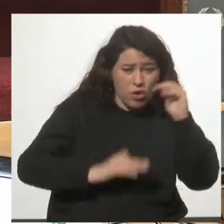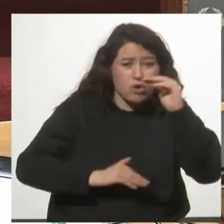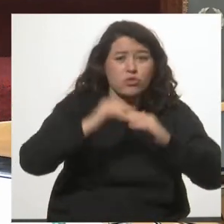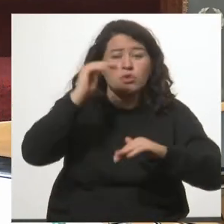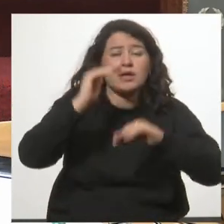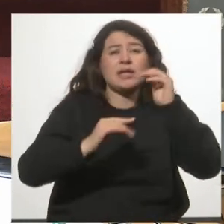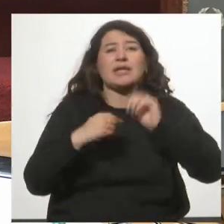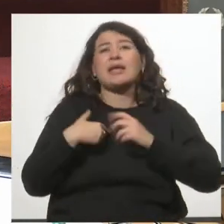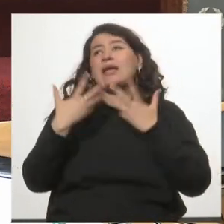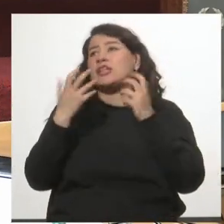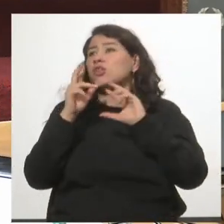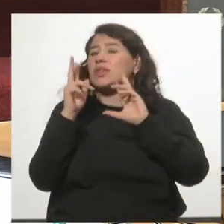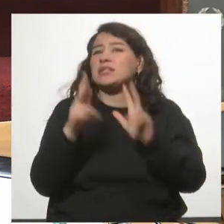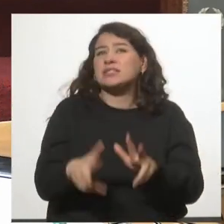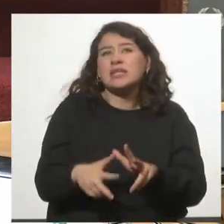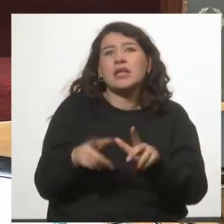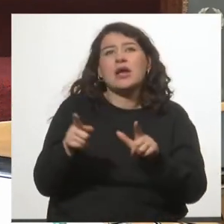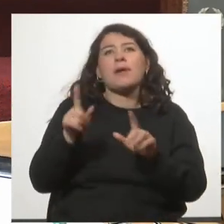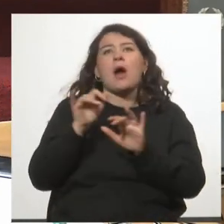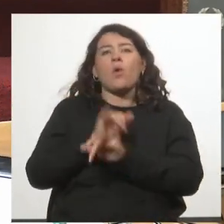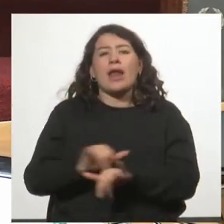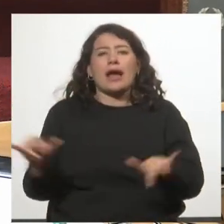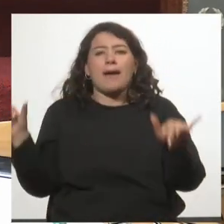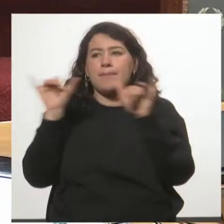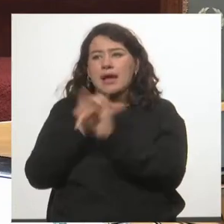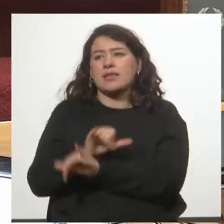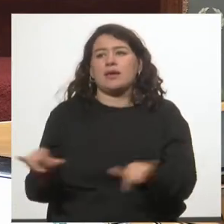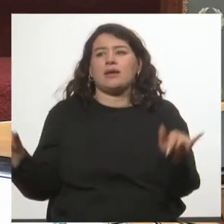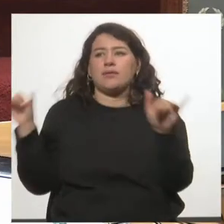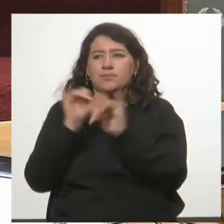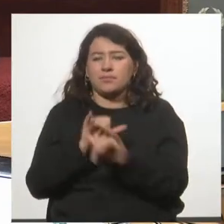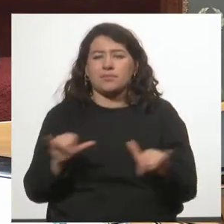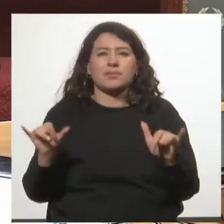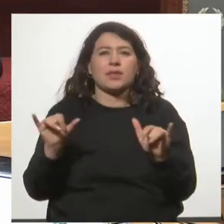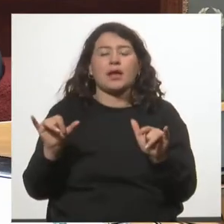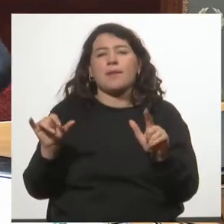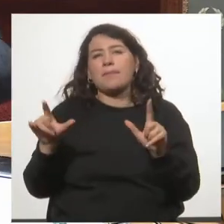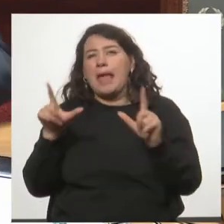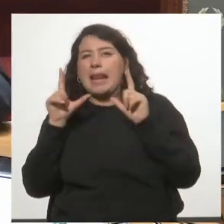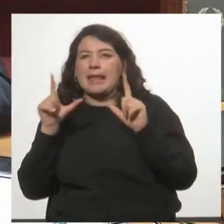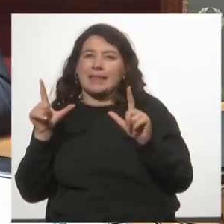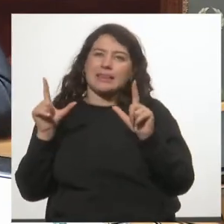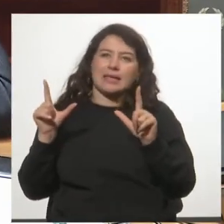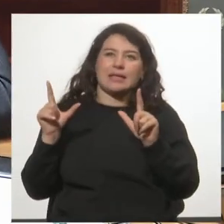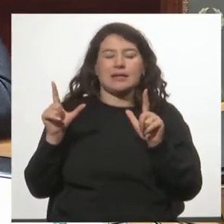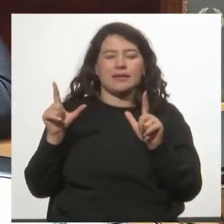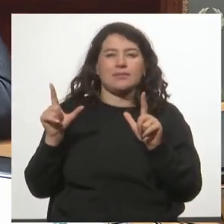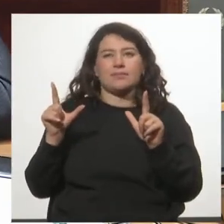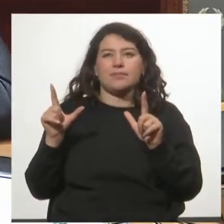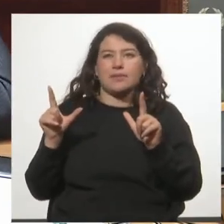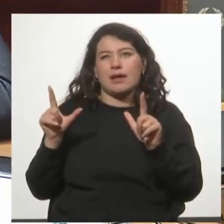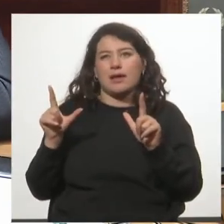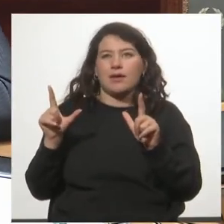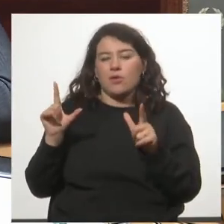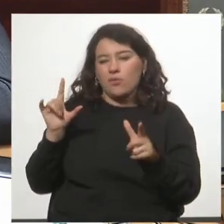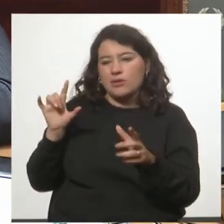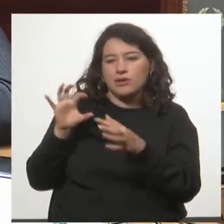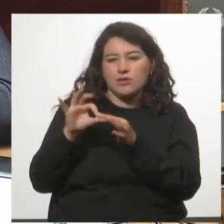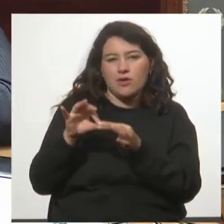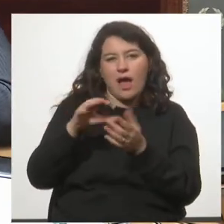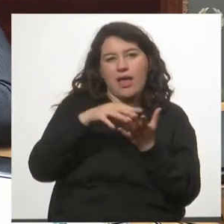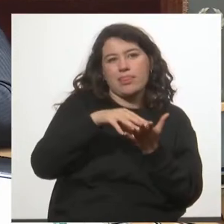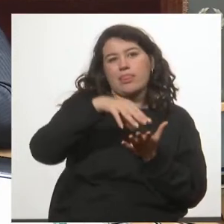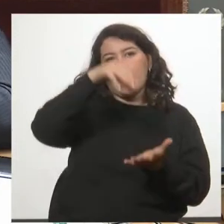quiso decir que era para una campaña de marketing a los efectos de asociar la marca ante él